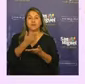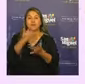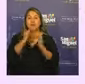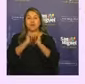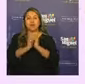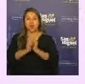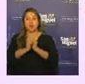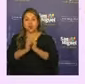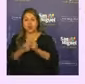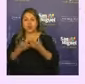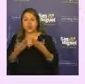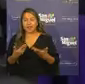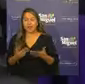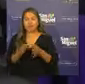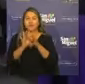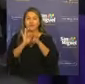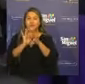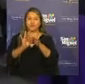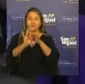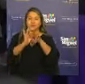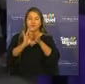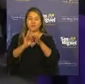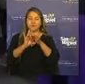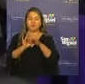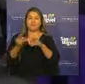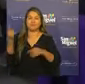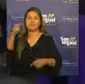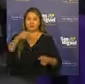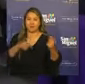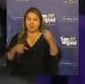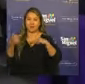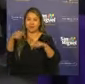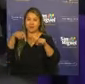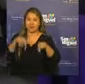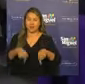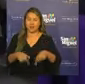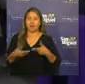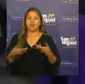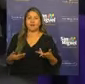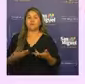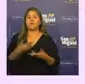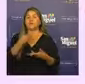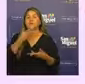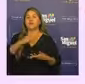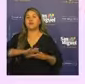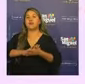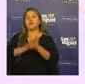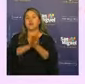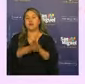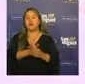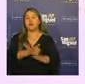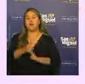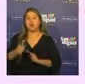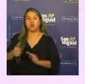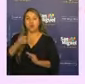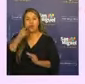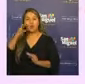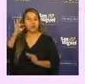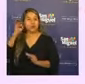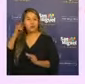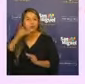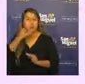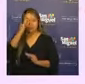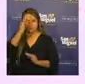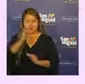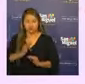compañeros alcaldes, muchas gracias por estar aquí. A todas las y los directores y a todas las y los